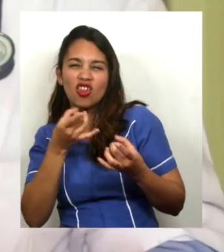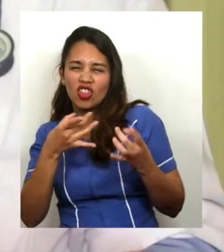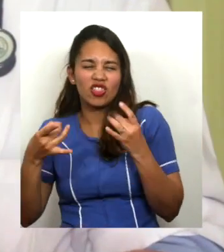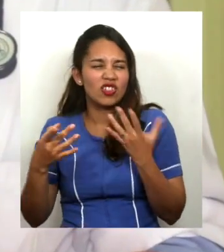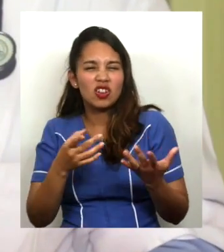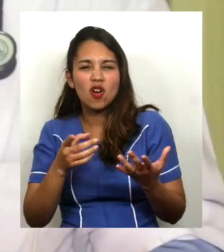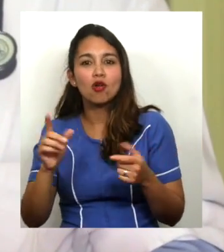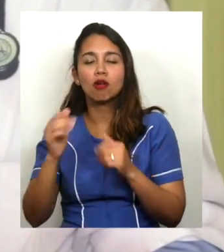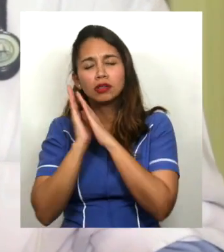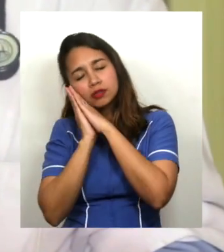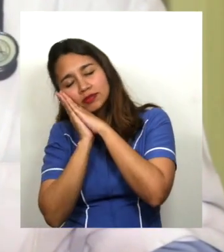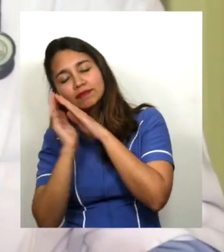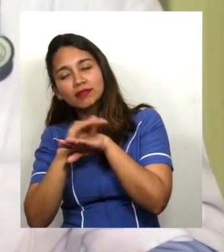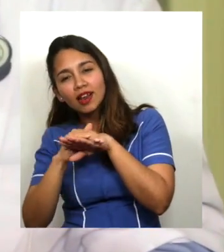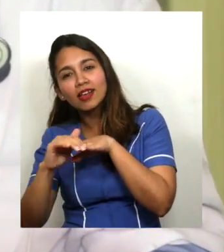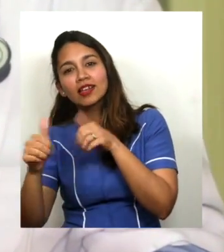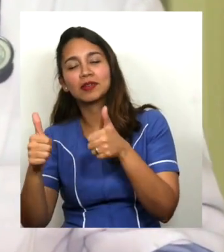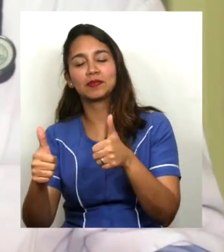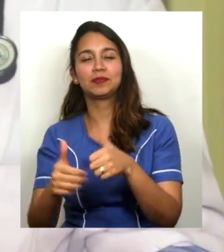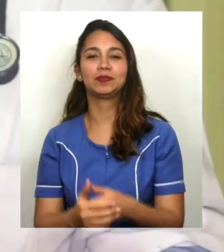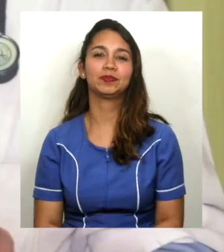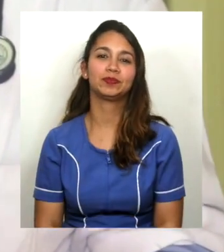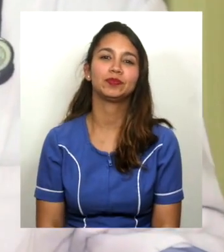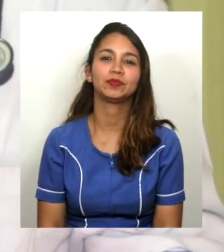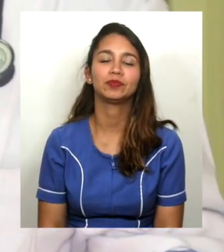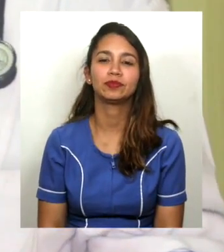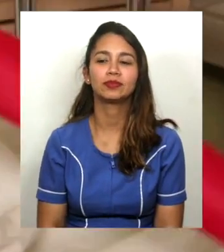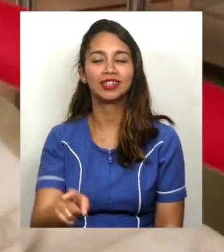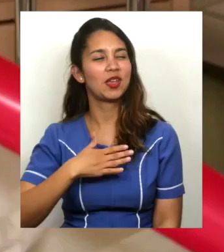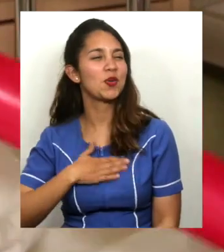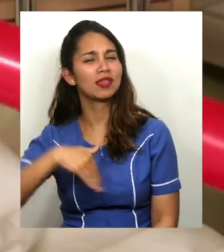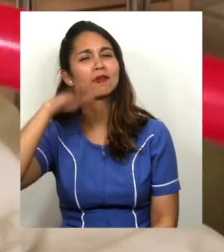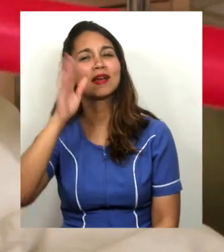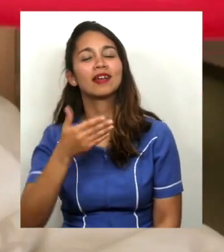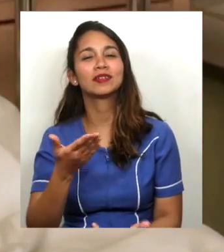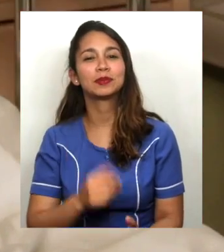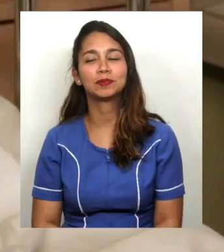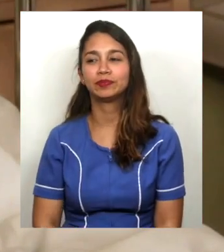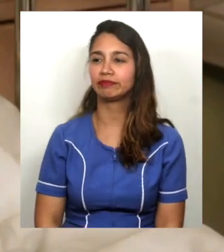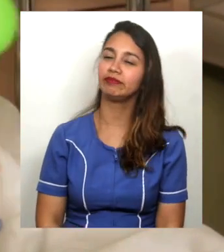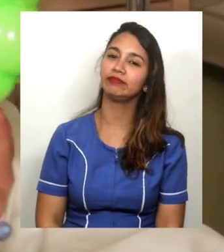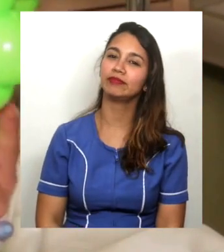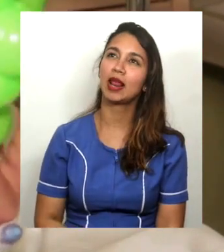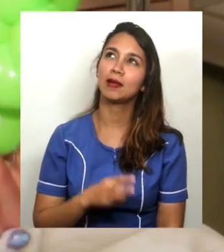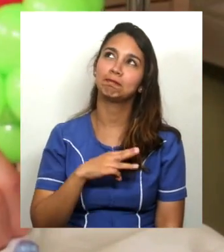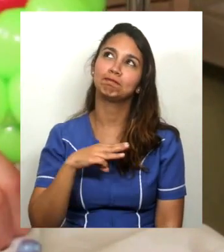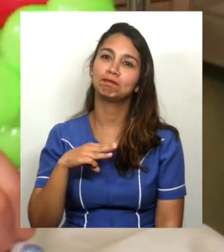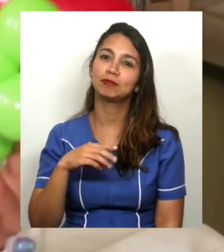disminuye el dolor, estos chicos pueden dormir mejor, la estadía se hace un poco más grata. ¿Qué fue lo que más te gustó?